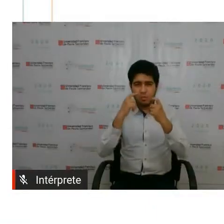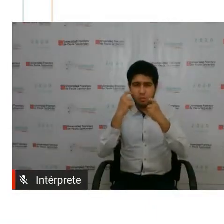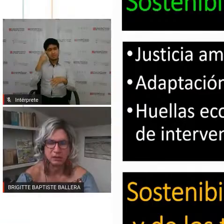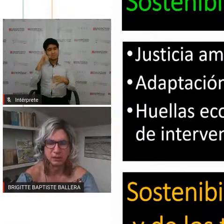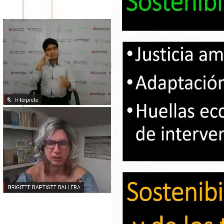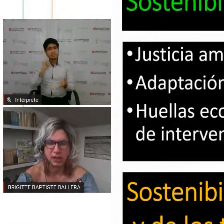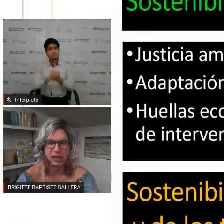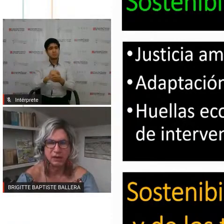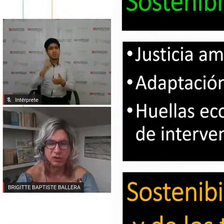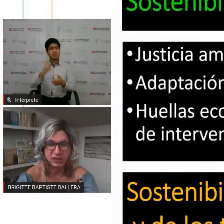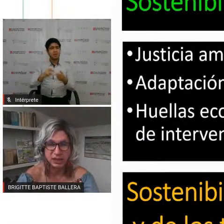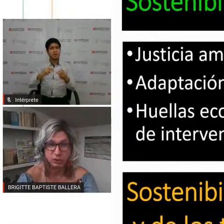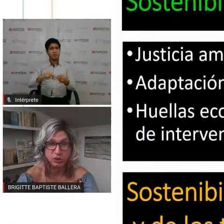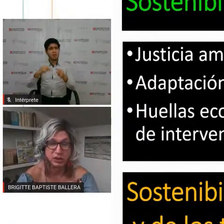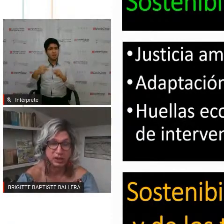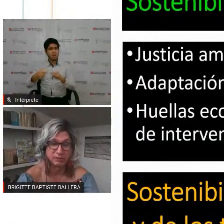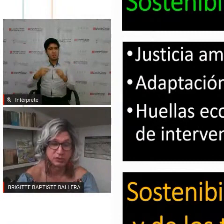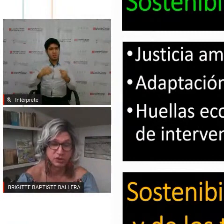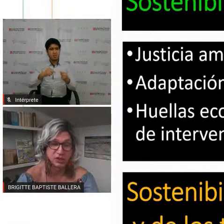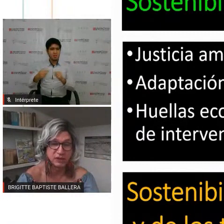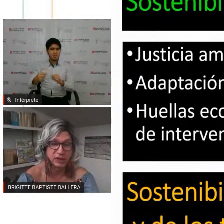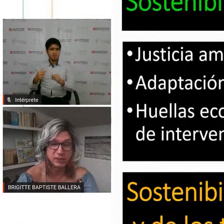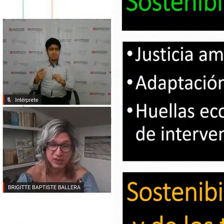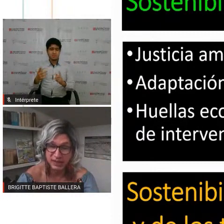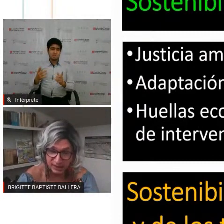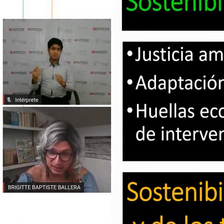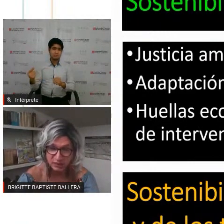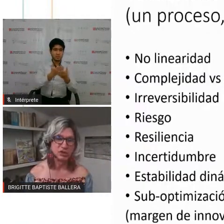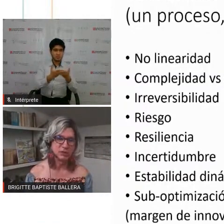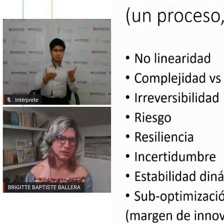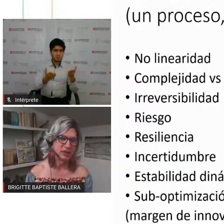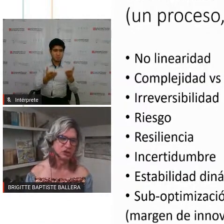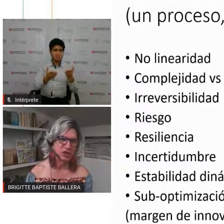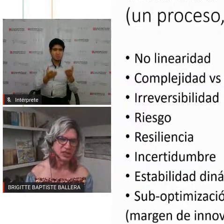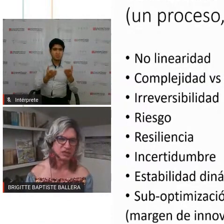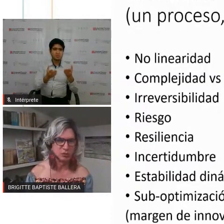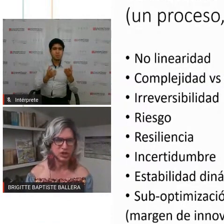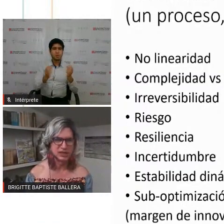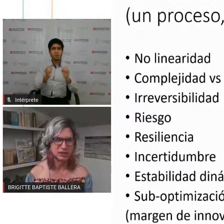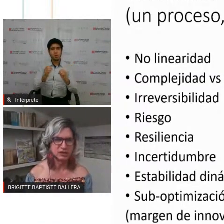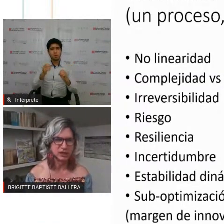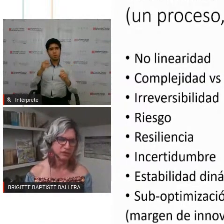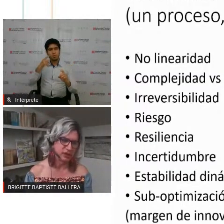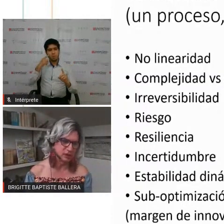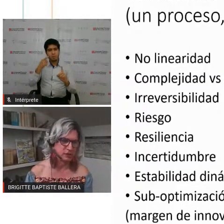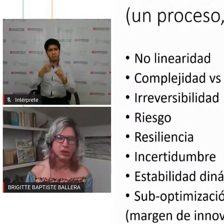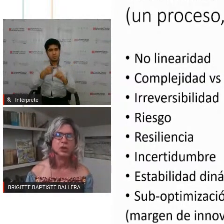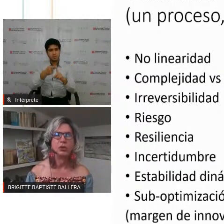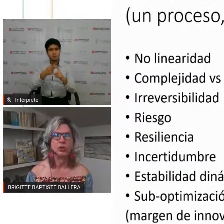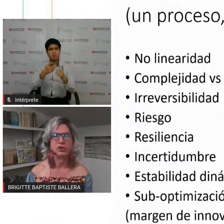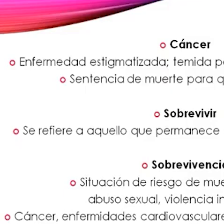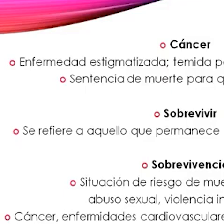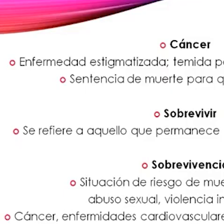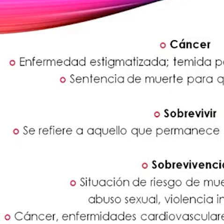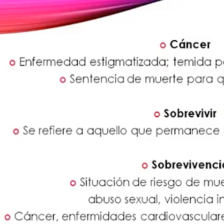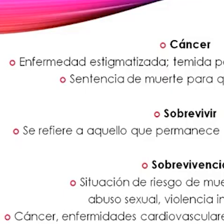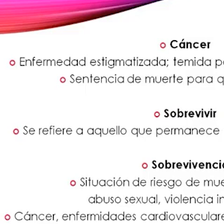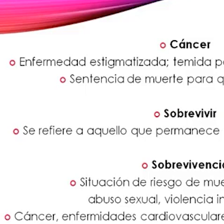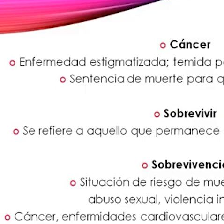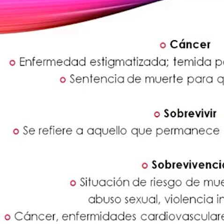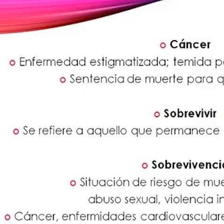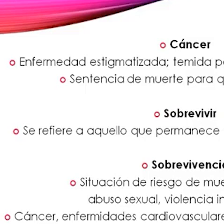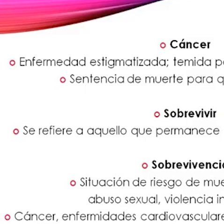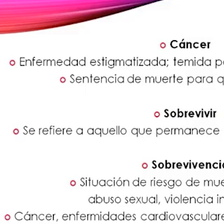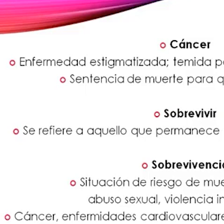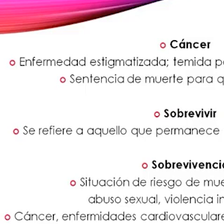Universidad de Anne, con la conferencia sobre el emprendimiento sostenible y reactivación post-COVID. La